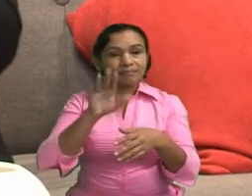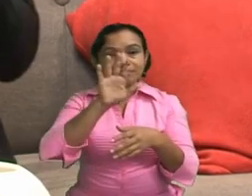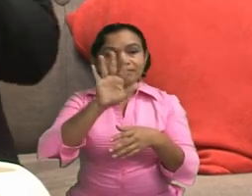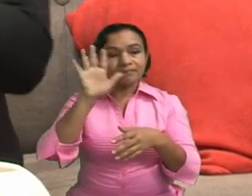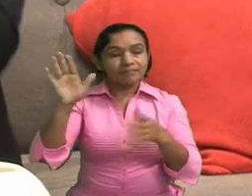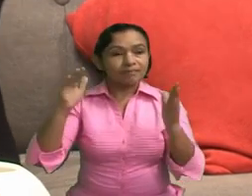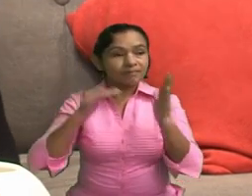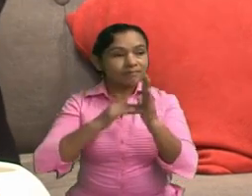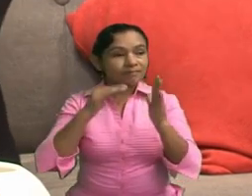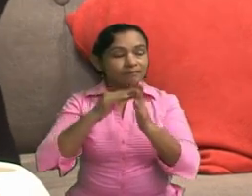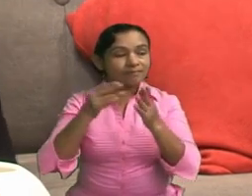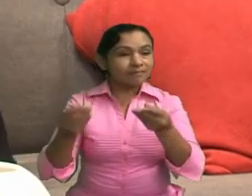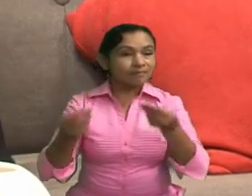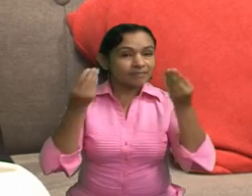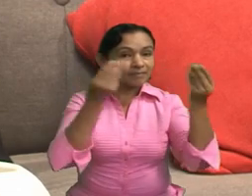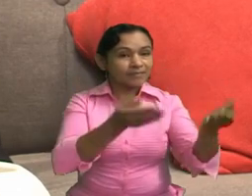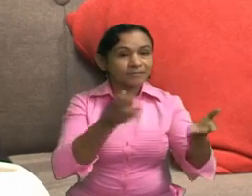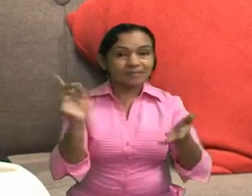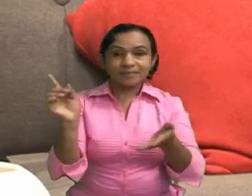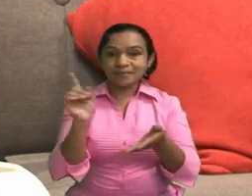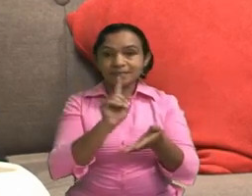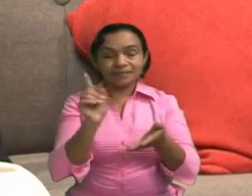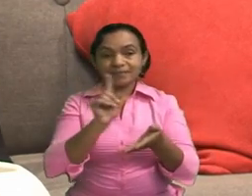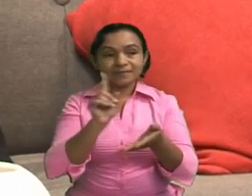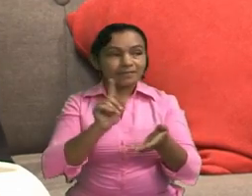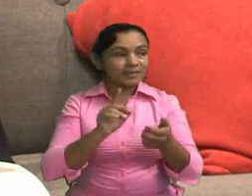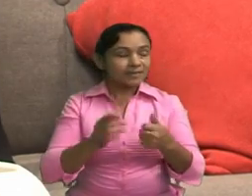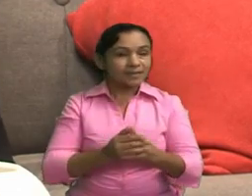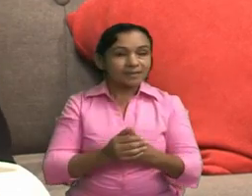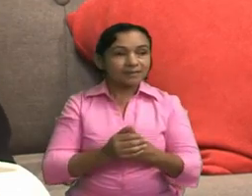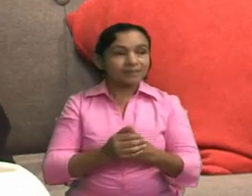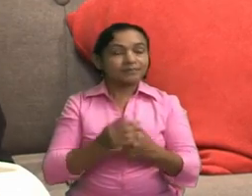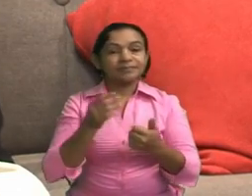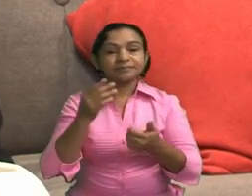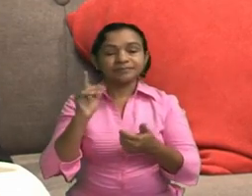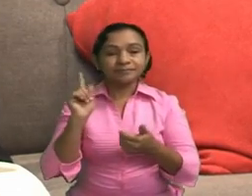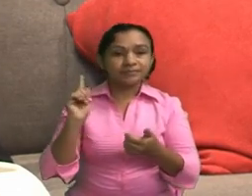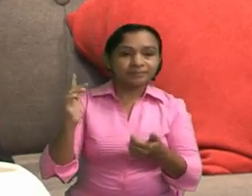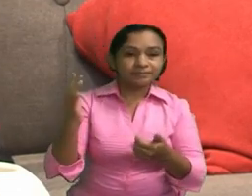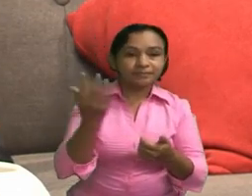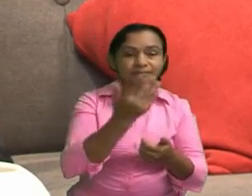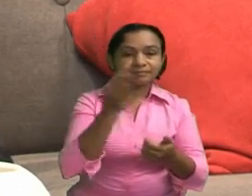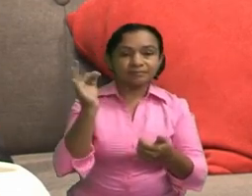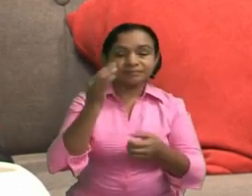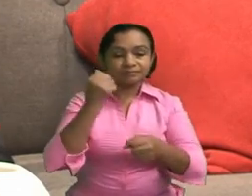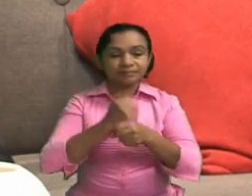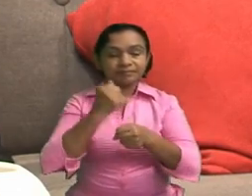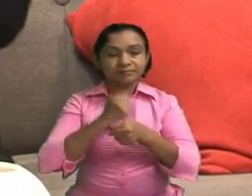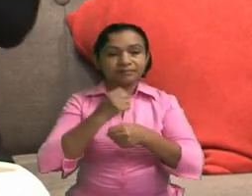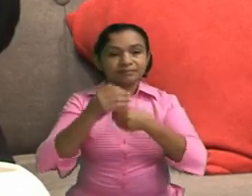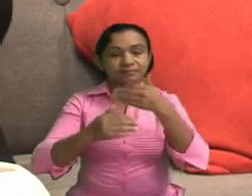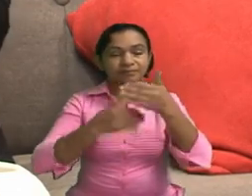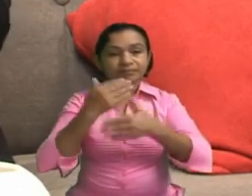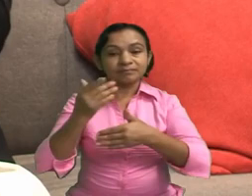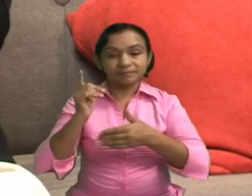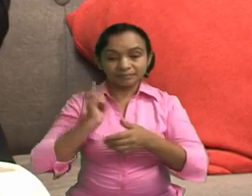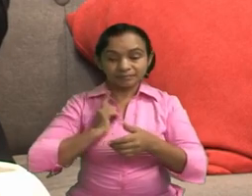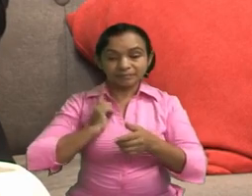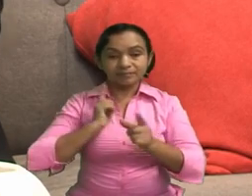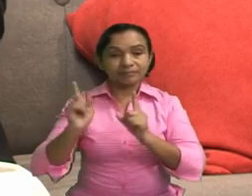millones, tomá, ya los tenés. No es así. Hay todo un mecanismo que inclusive para llegar a donde